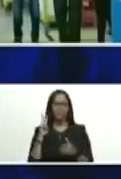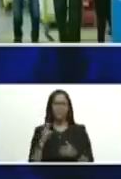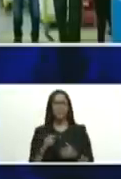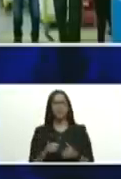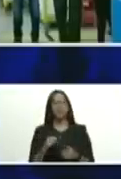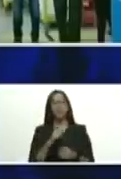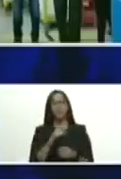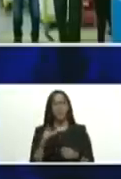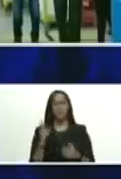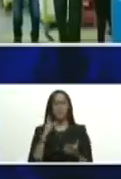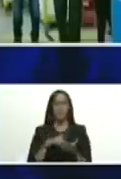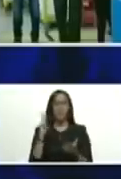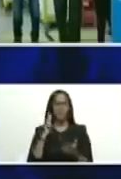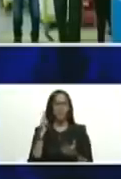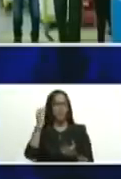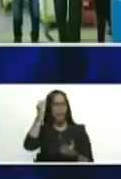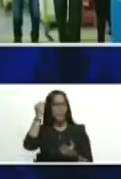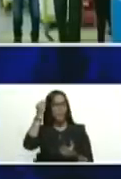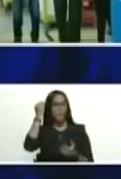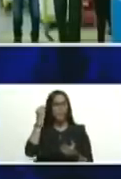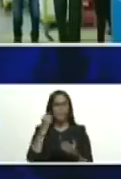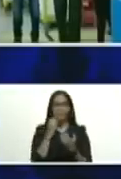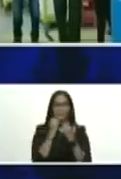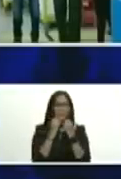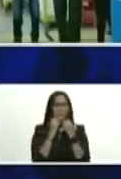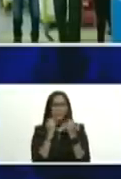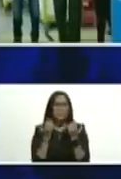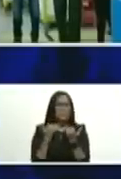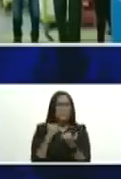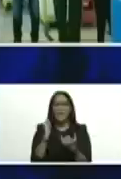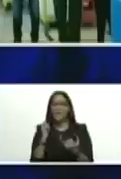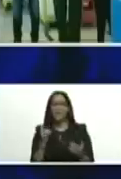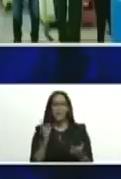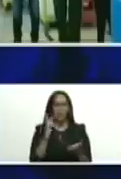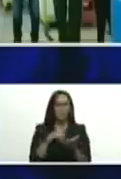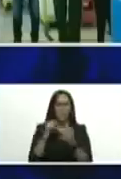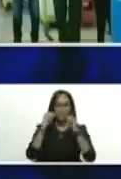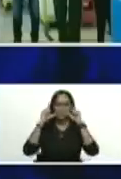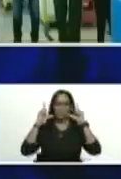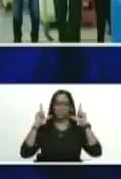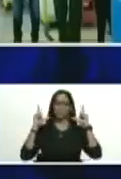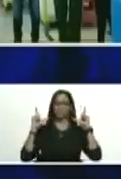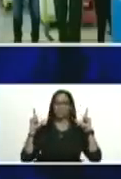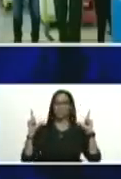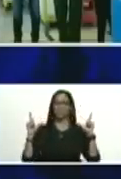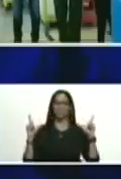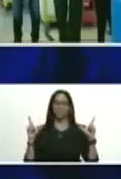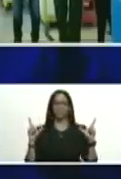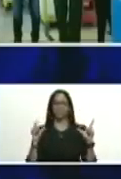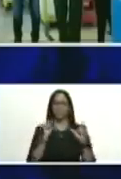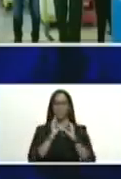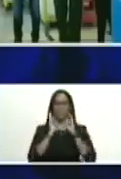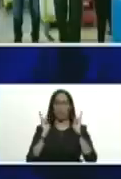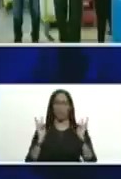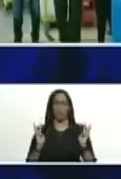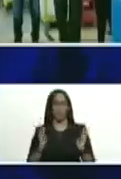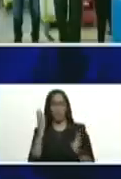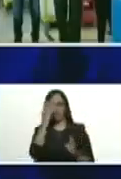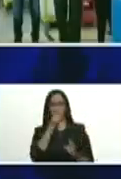gente que viene a Venezuela cree que se va a conseguir, bueno, quién sabe qué. Y cuando llega, sorpresa, la